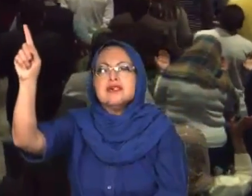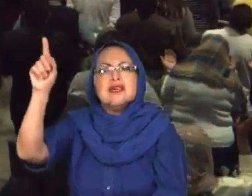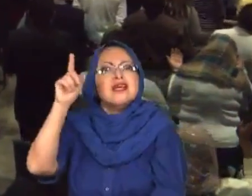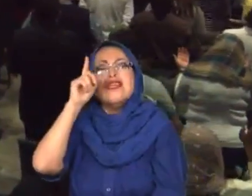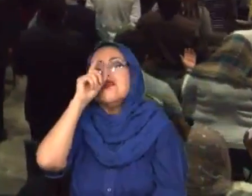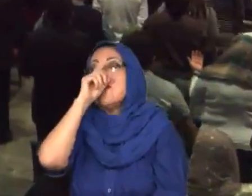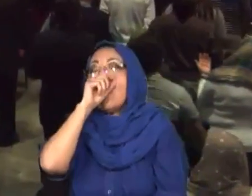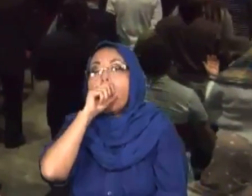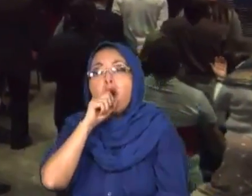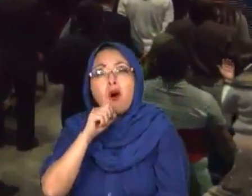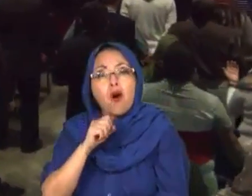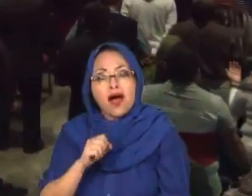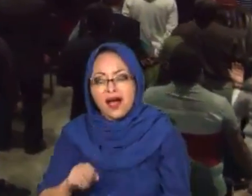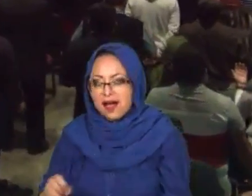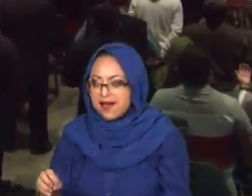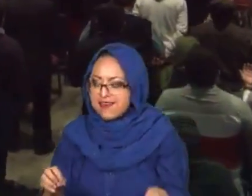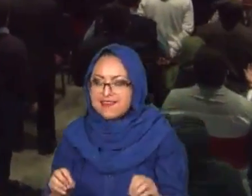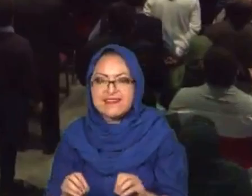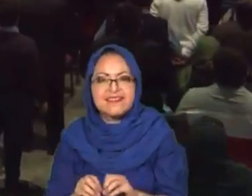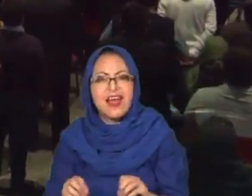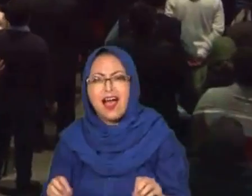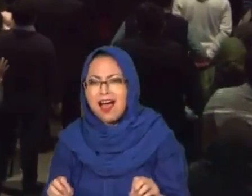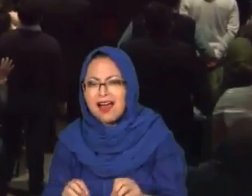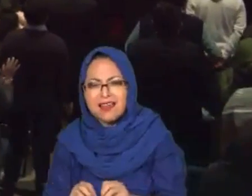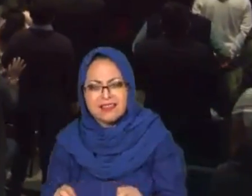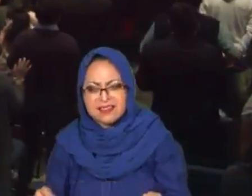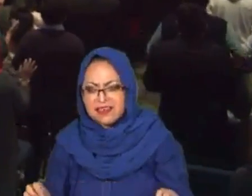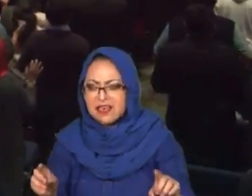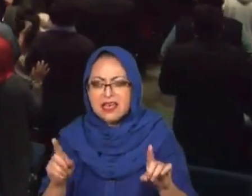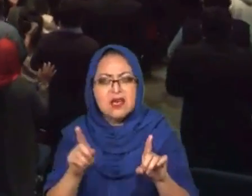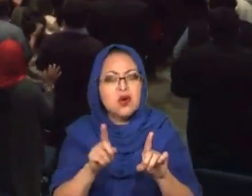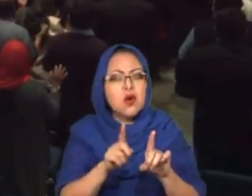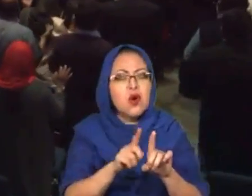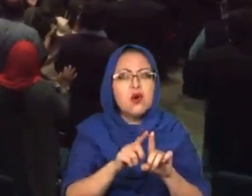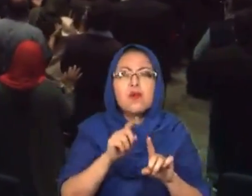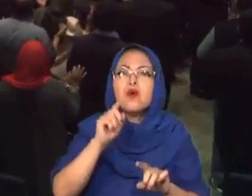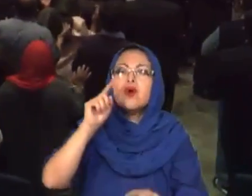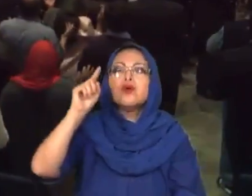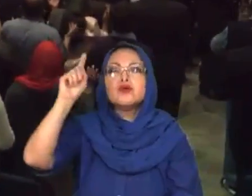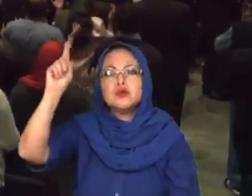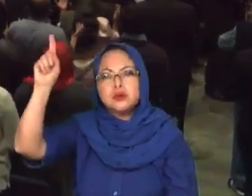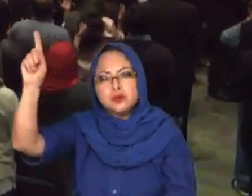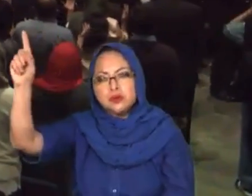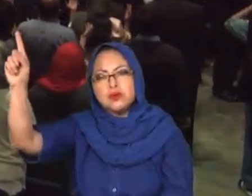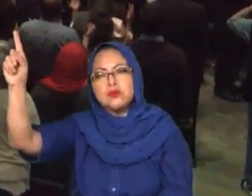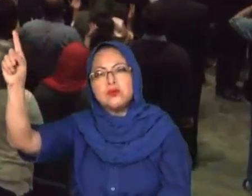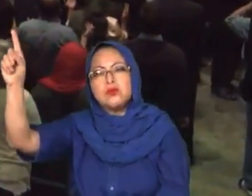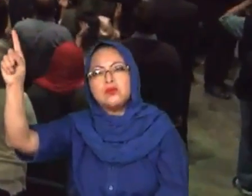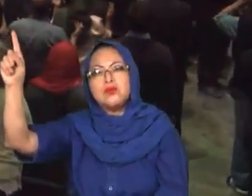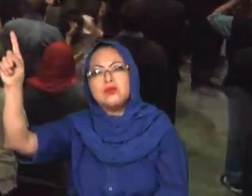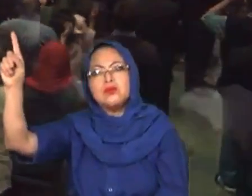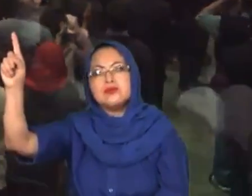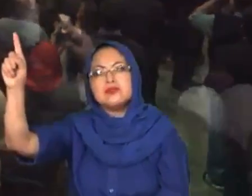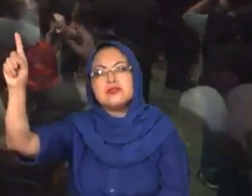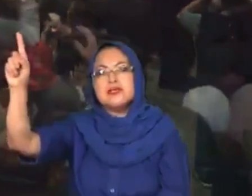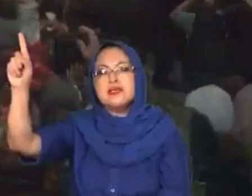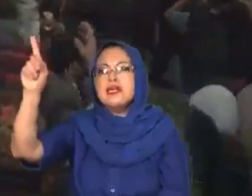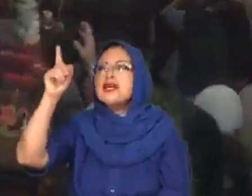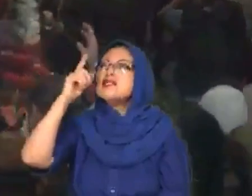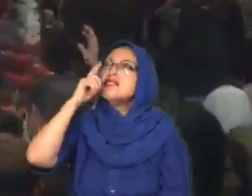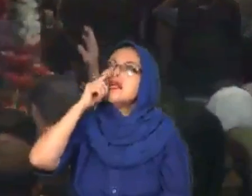tú. No hay nadie como tú,